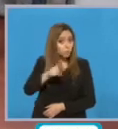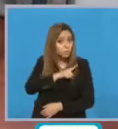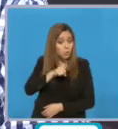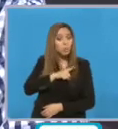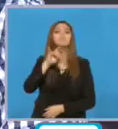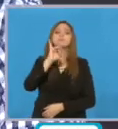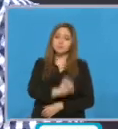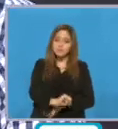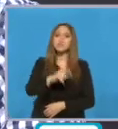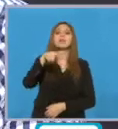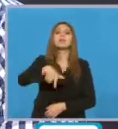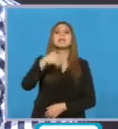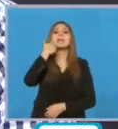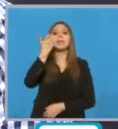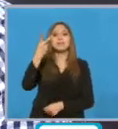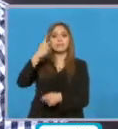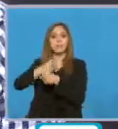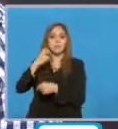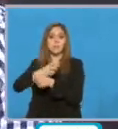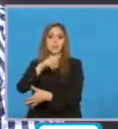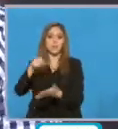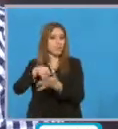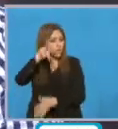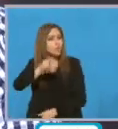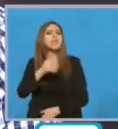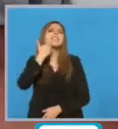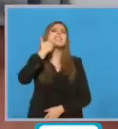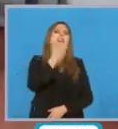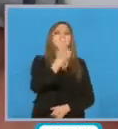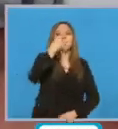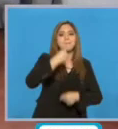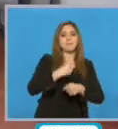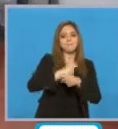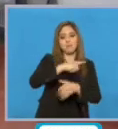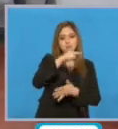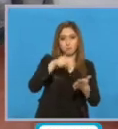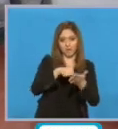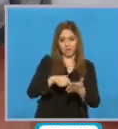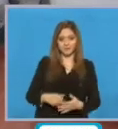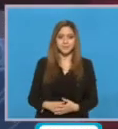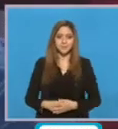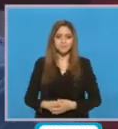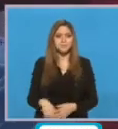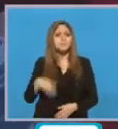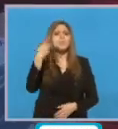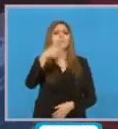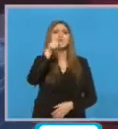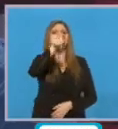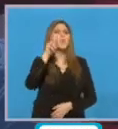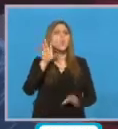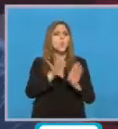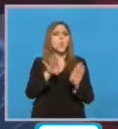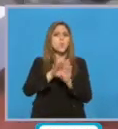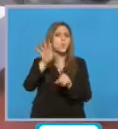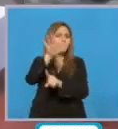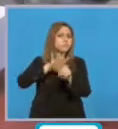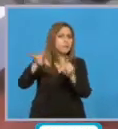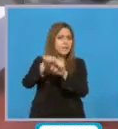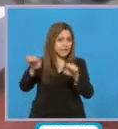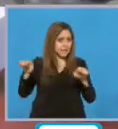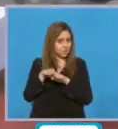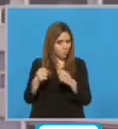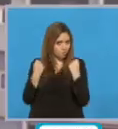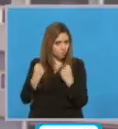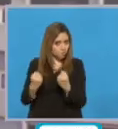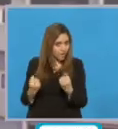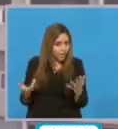ahora vamos por el primero, no por el segundo. Oye, ¿cómo ves la competencia? Sí. ¿Cómo ves a los equipos que se van a sumar para participar ahora en China? Así es,